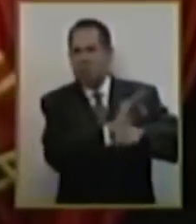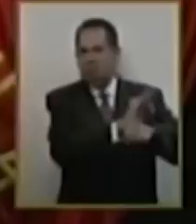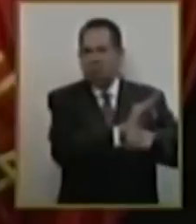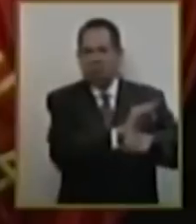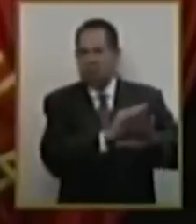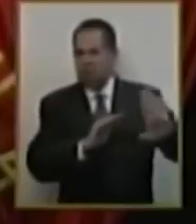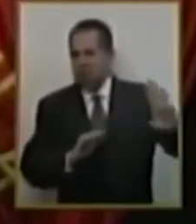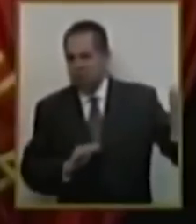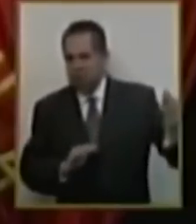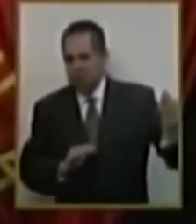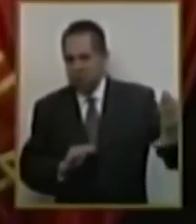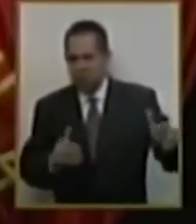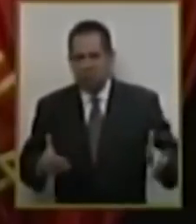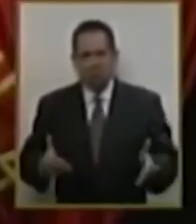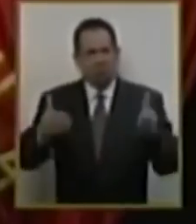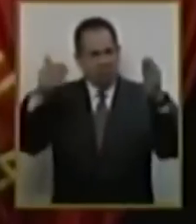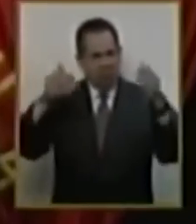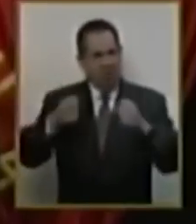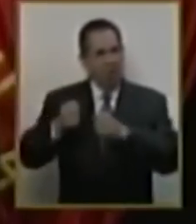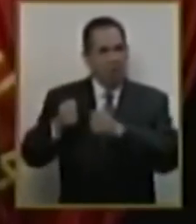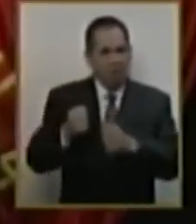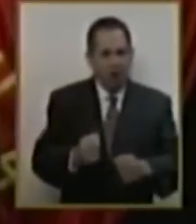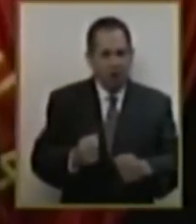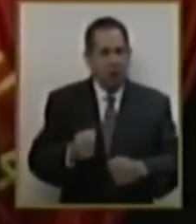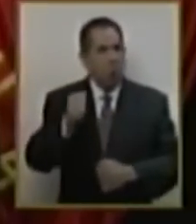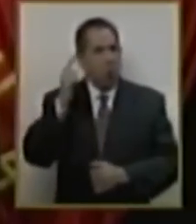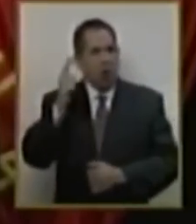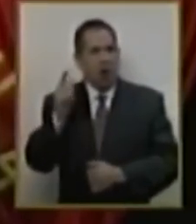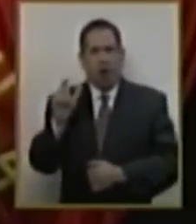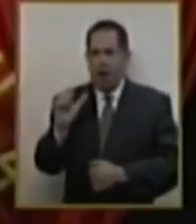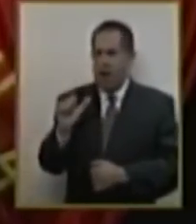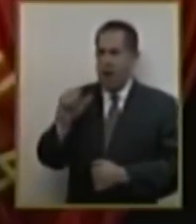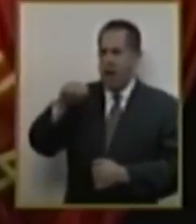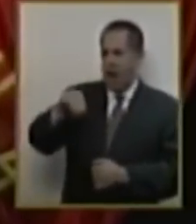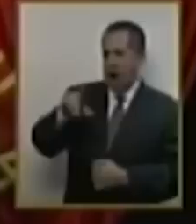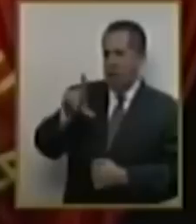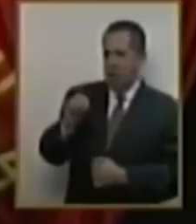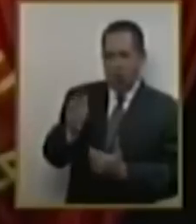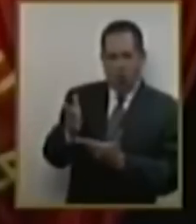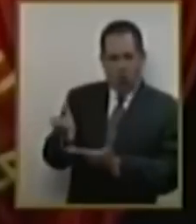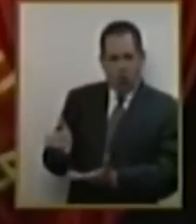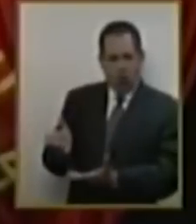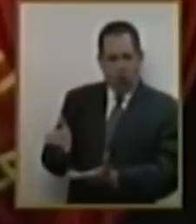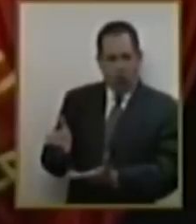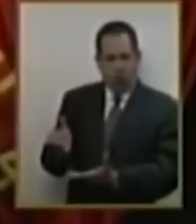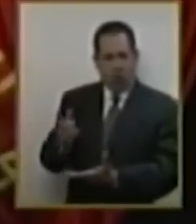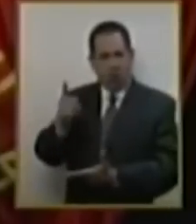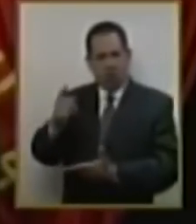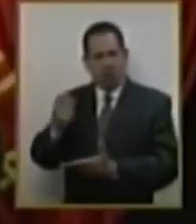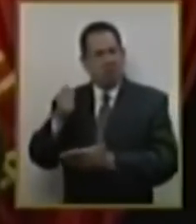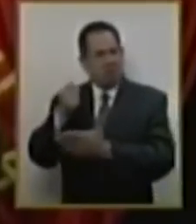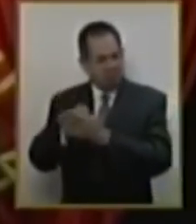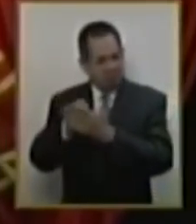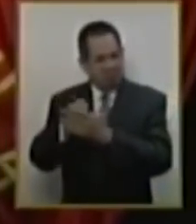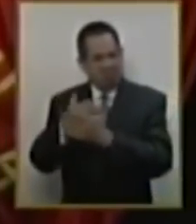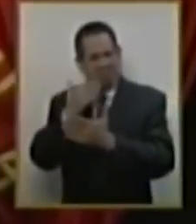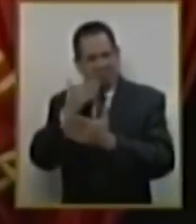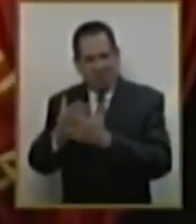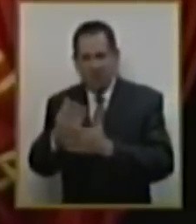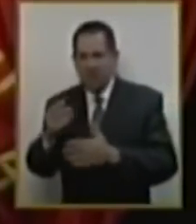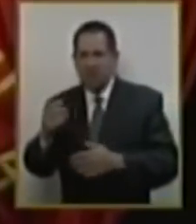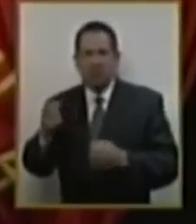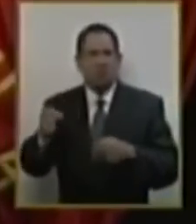fascismo. Que Andrés Manuel López Obrador, un demócrata que llega al